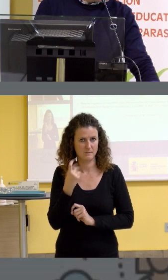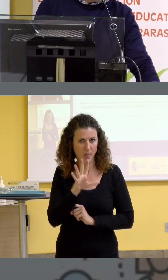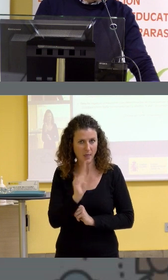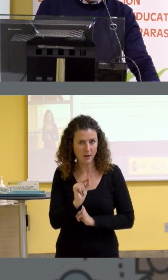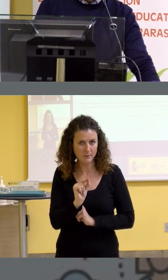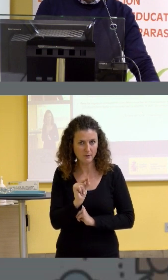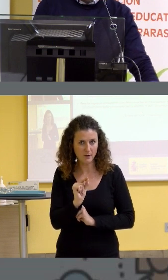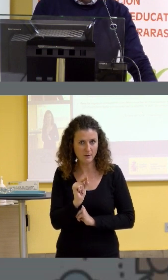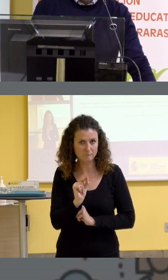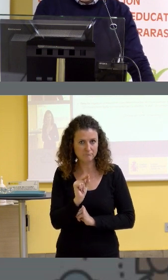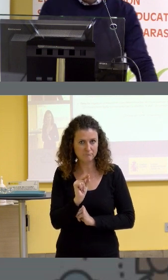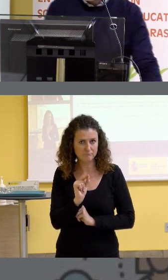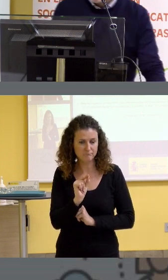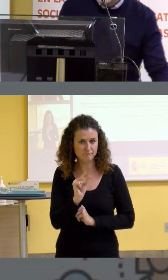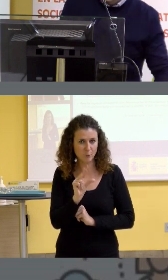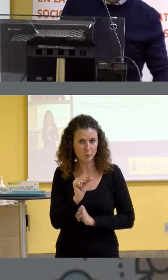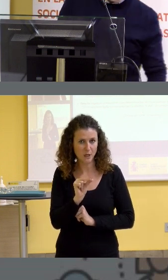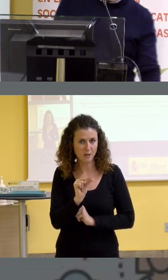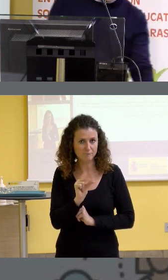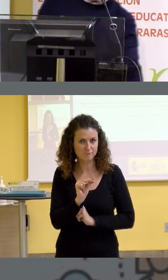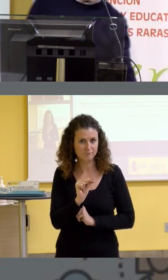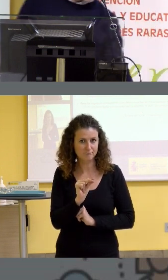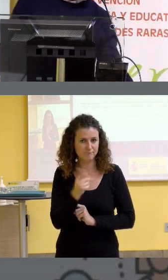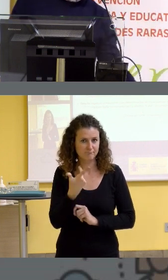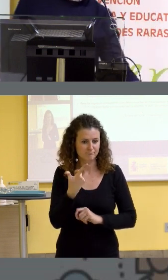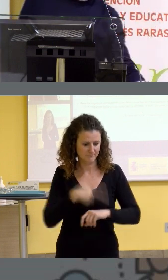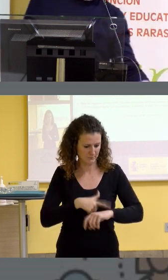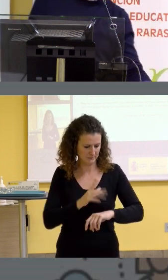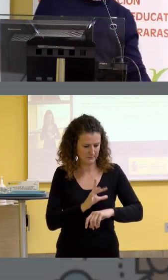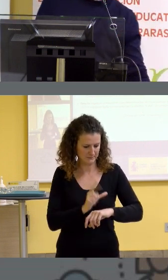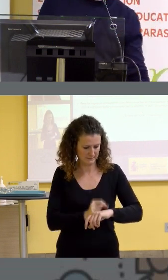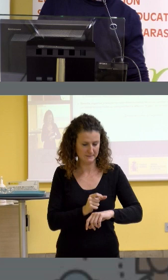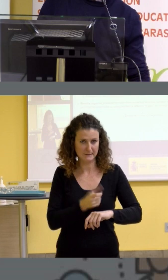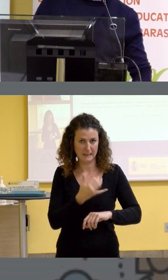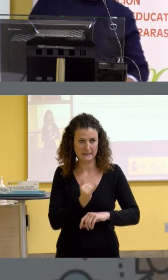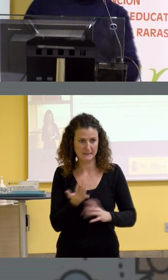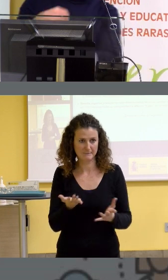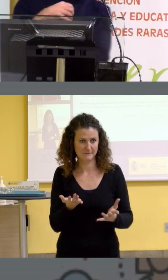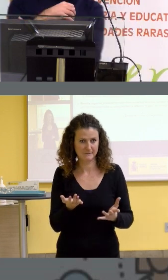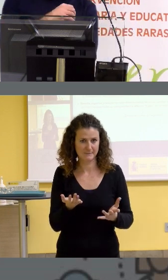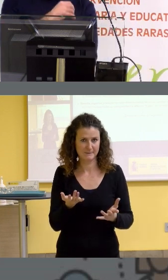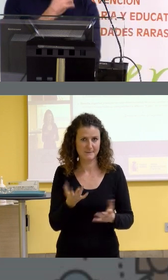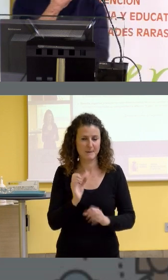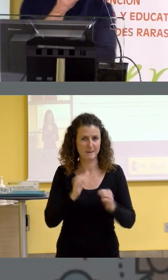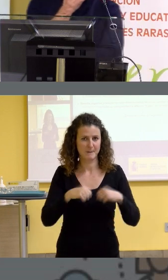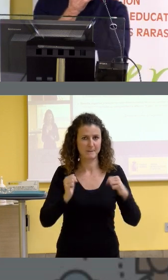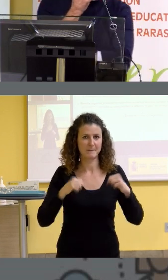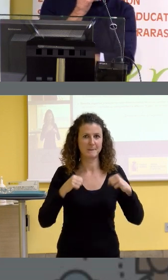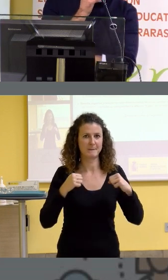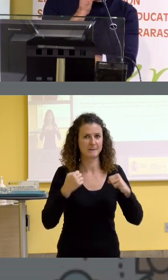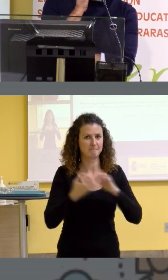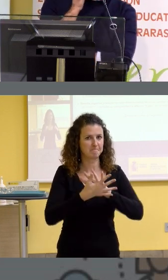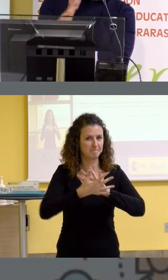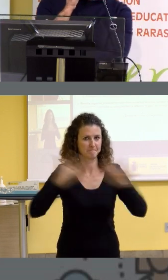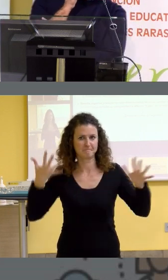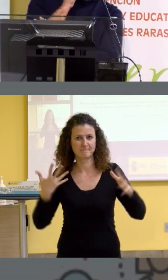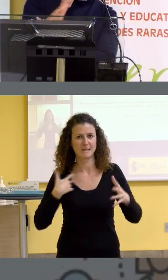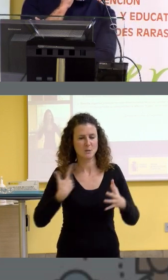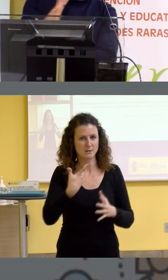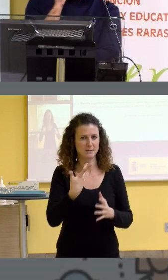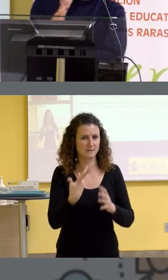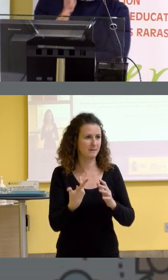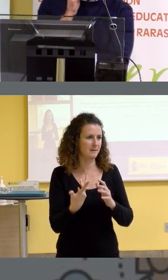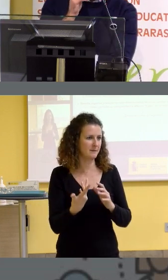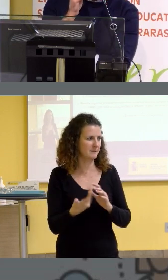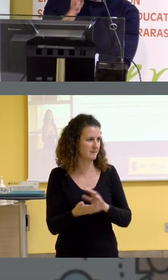¿5? ¡Hostia! Pero si tengo el cronómetro, aquí pone... Vale. Entonces voy a ir mucho más rápido. Sé hablar a toda hostia,